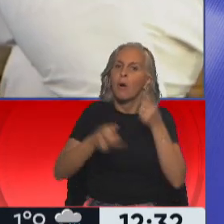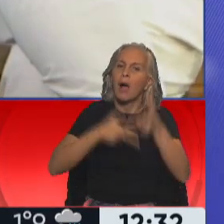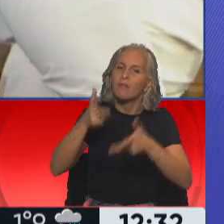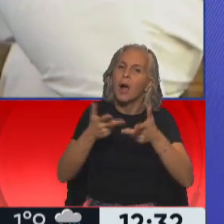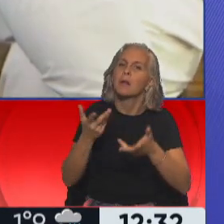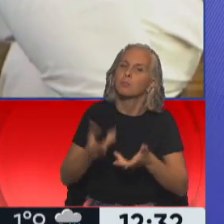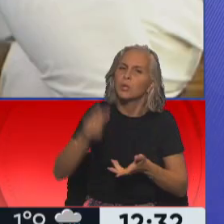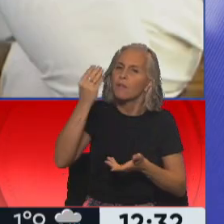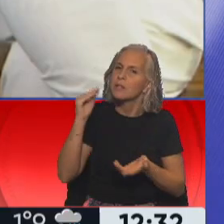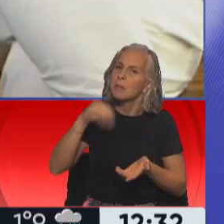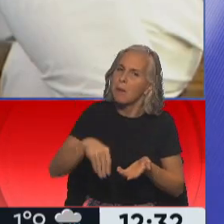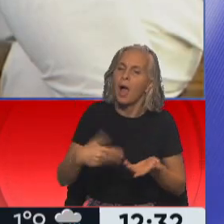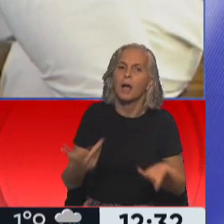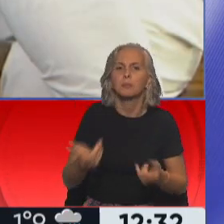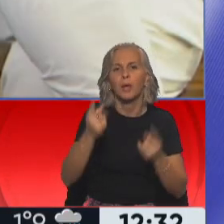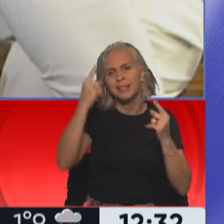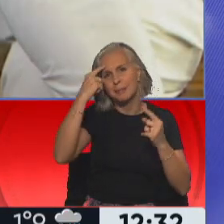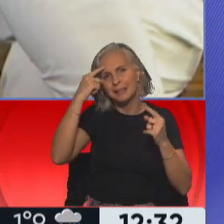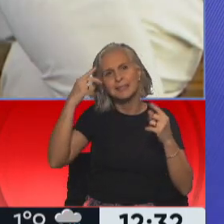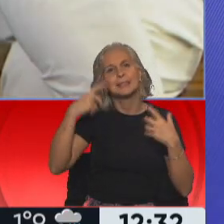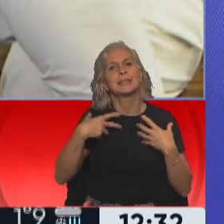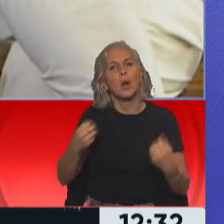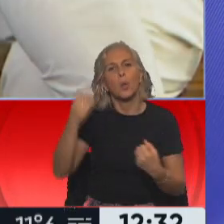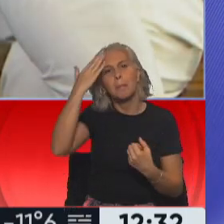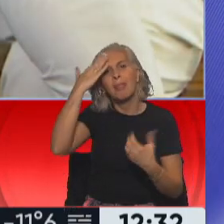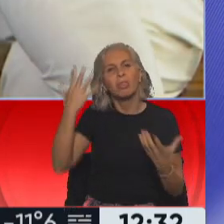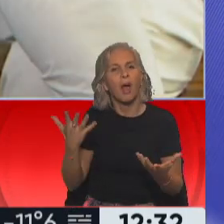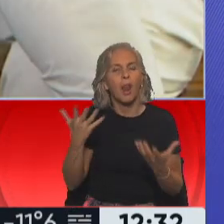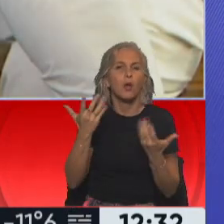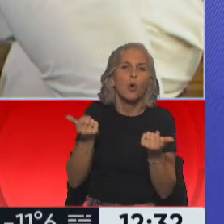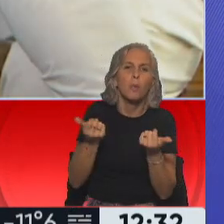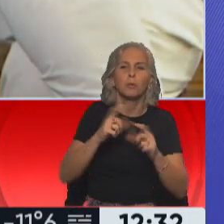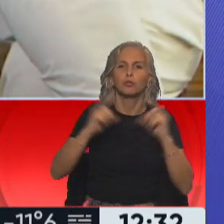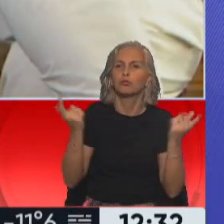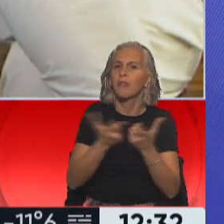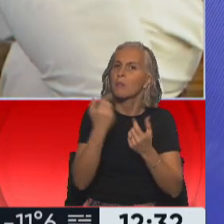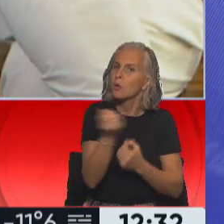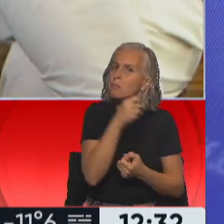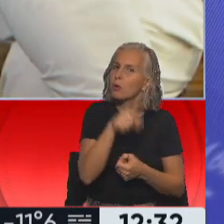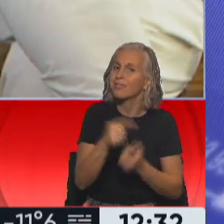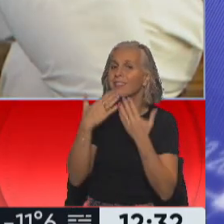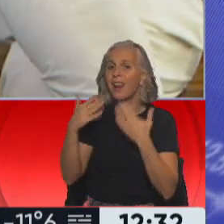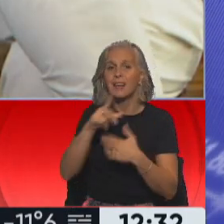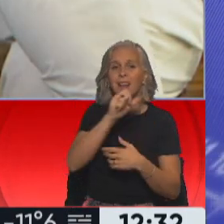salud mental es fundamental en la sociedad actual, en las sociedades actuales. Gracias, Laura, gracias, doctor.